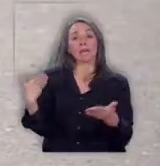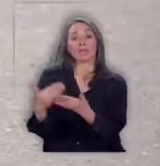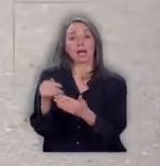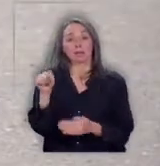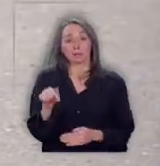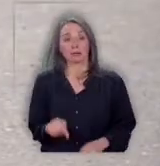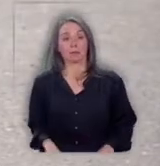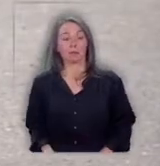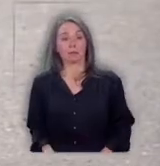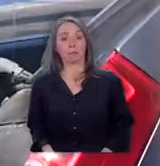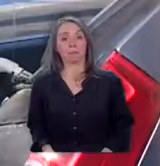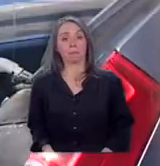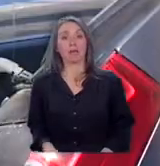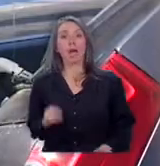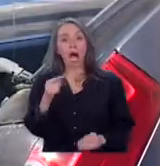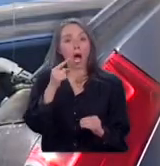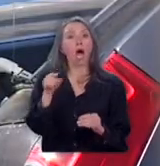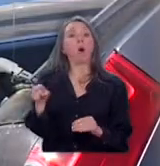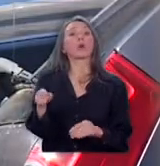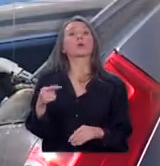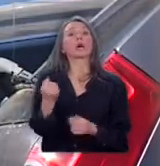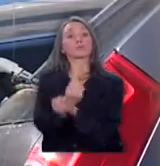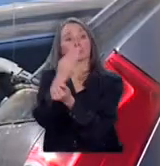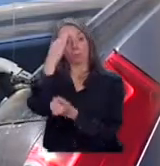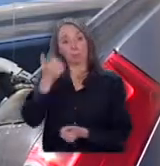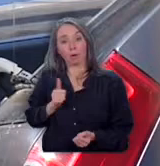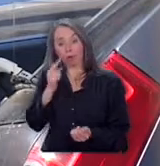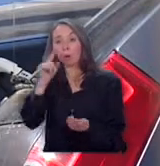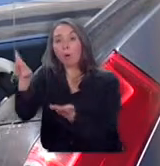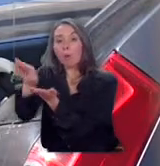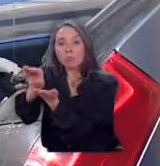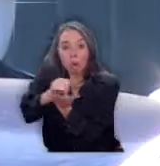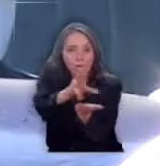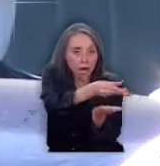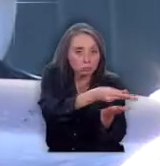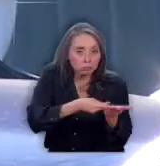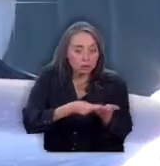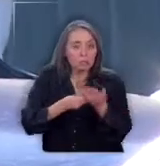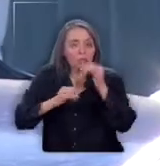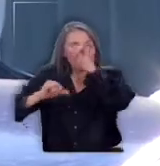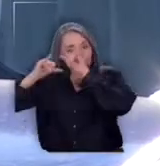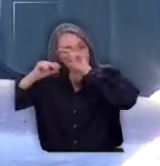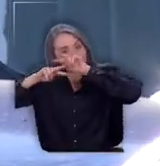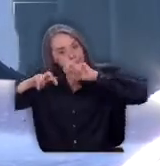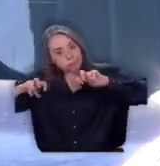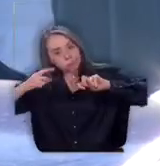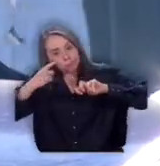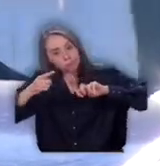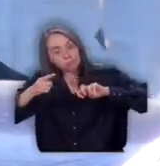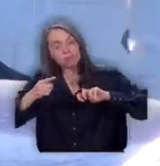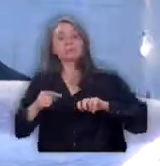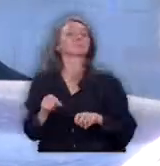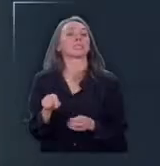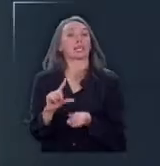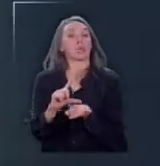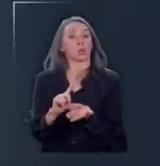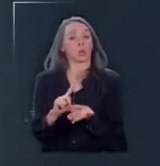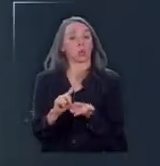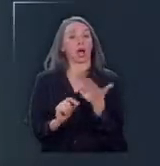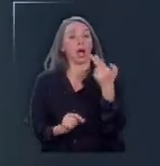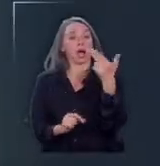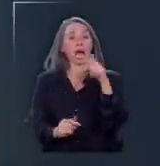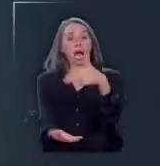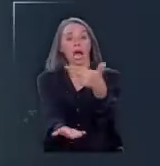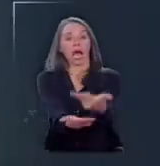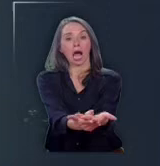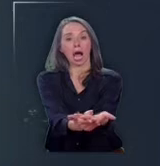hoy recolección de evidencias para su posterior análisis en el lugar quedó un arma de